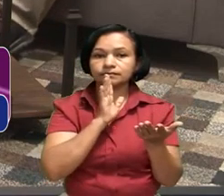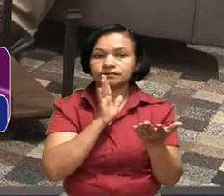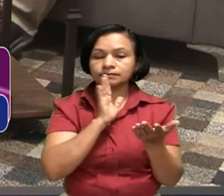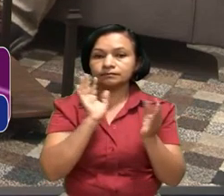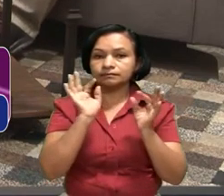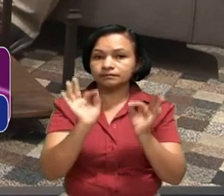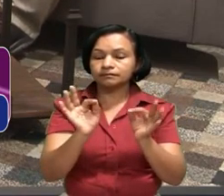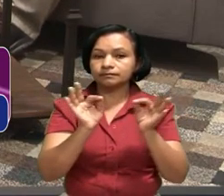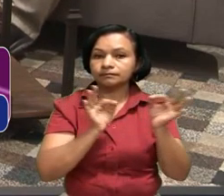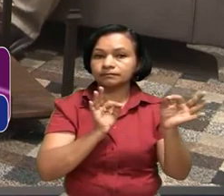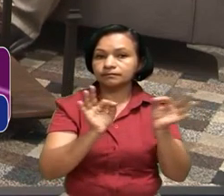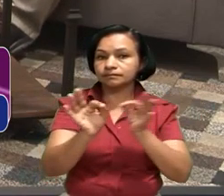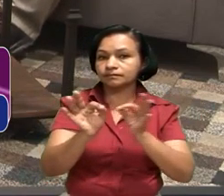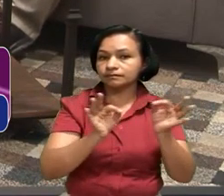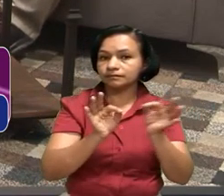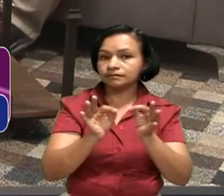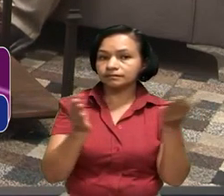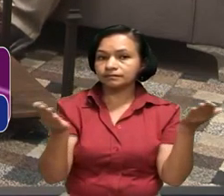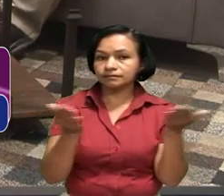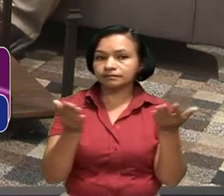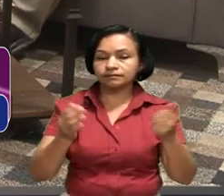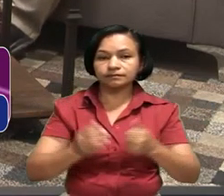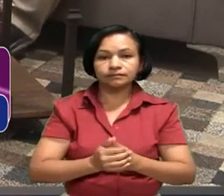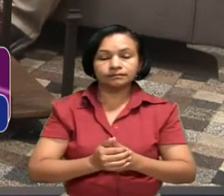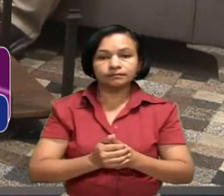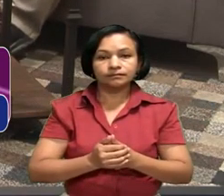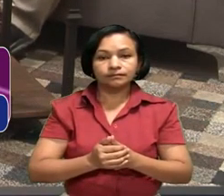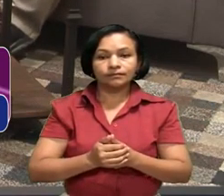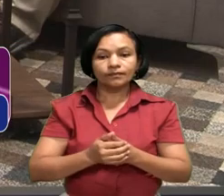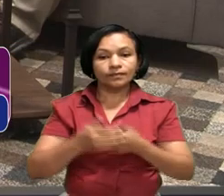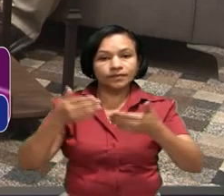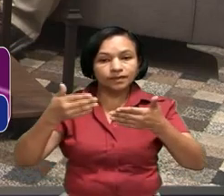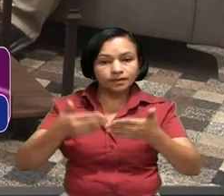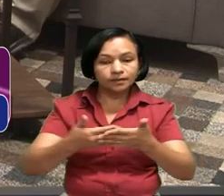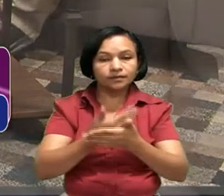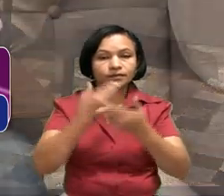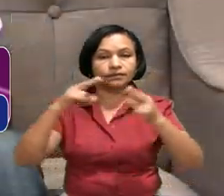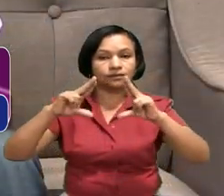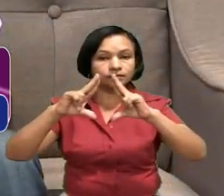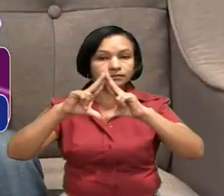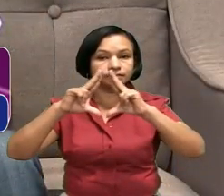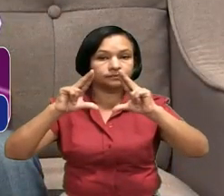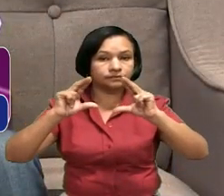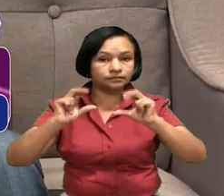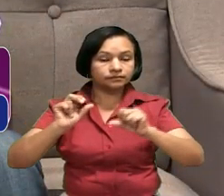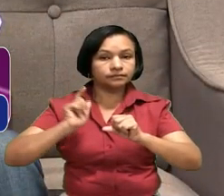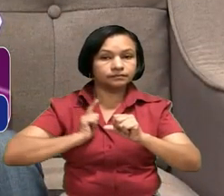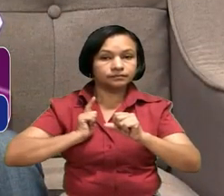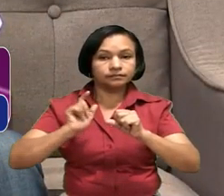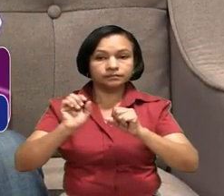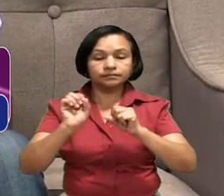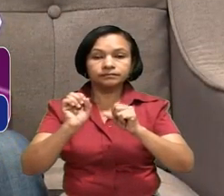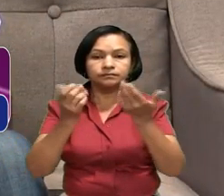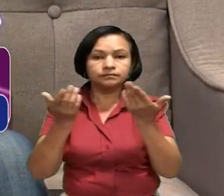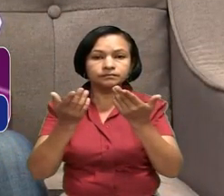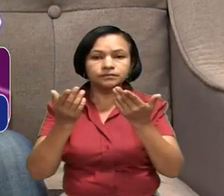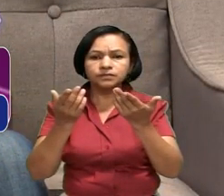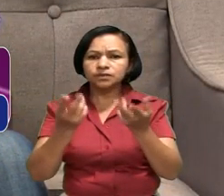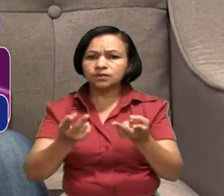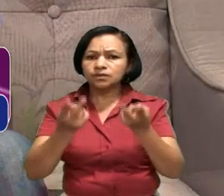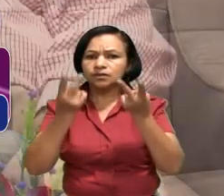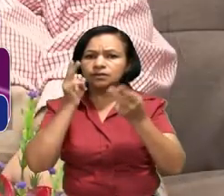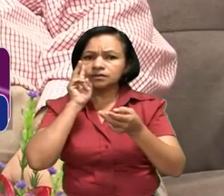define dentro de esta nueva nicaragua en la que vemos un contexto social en el que las clases